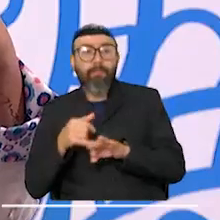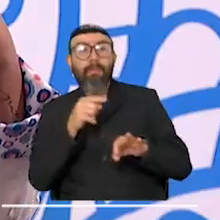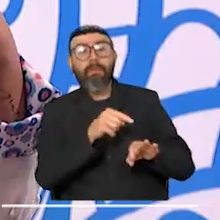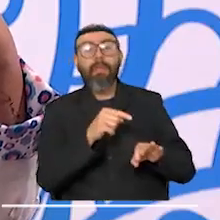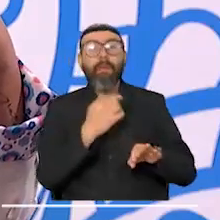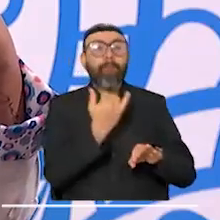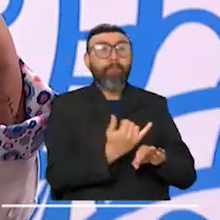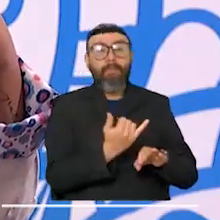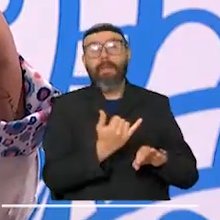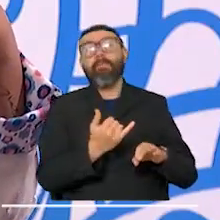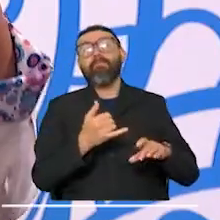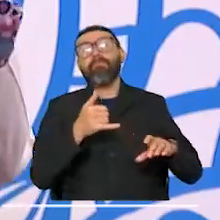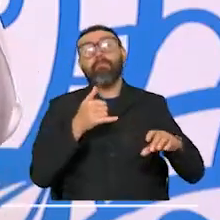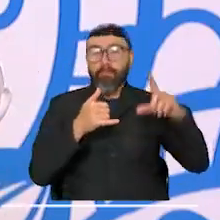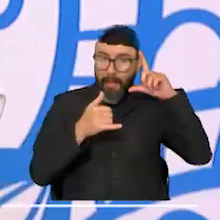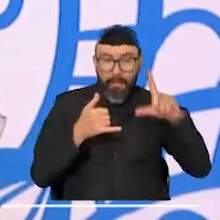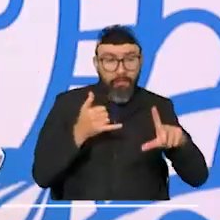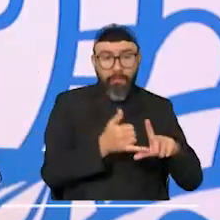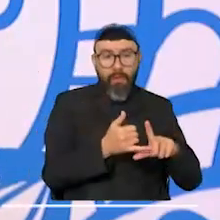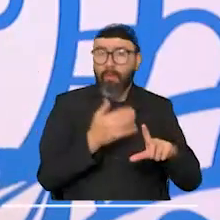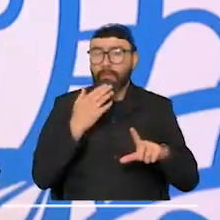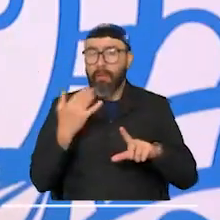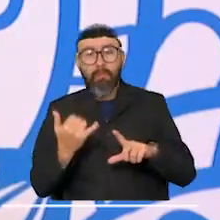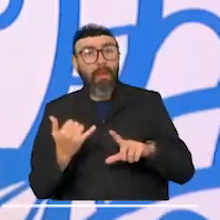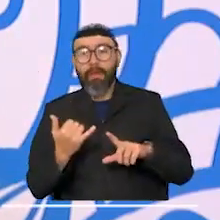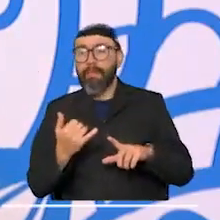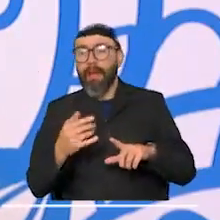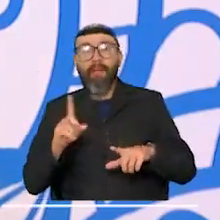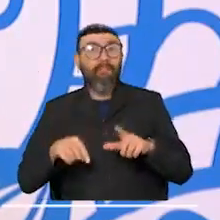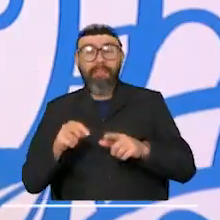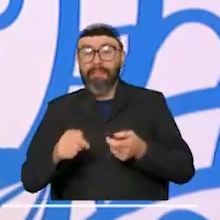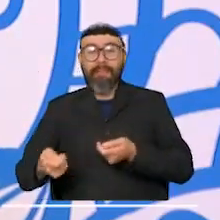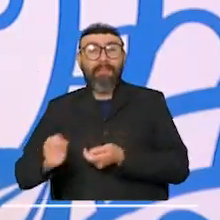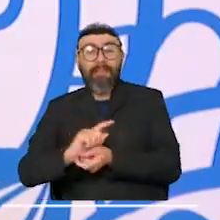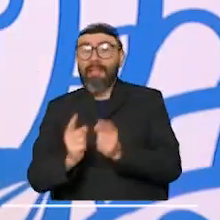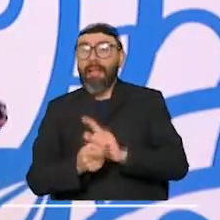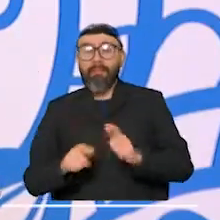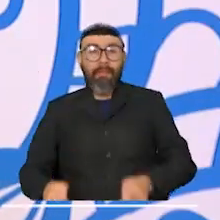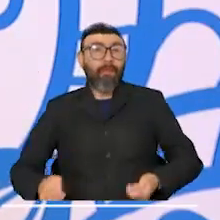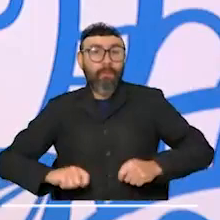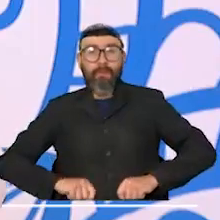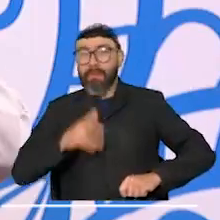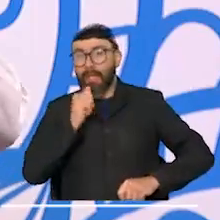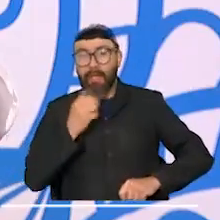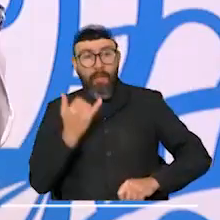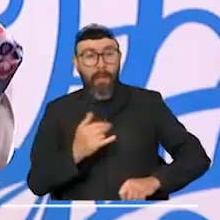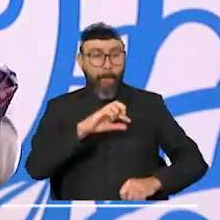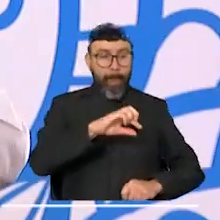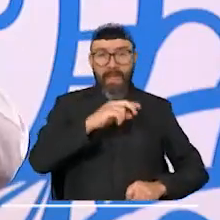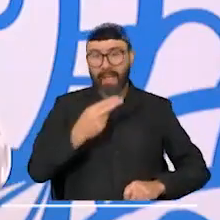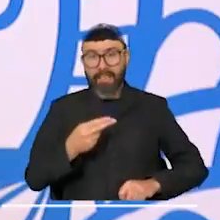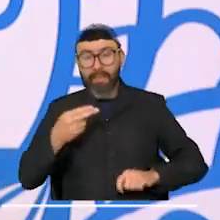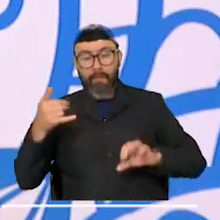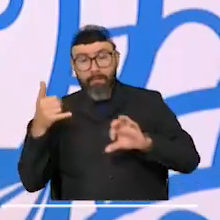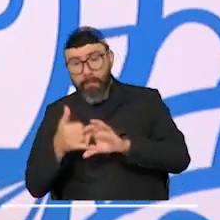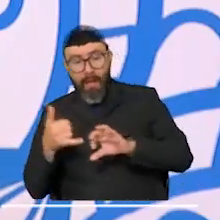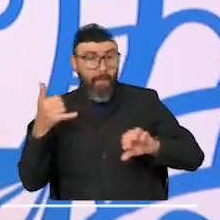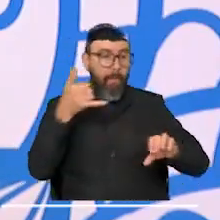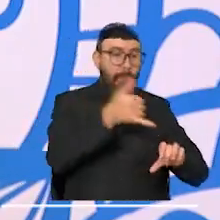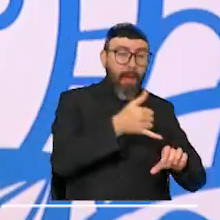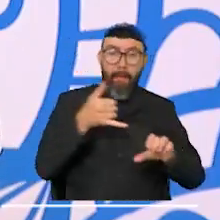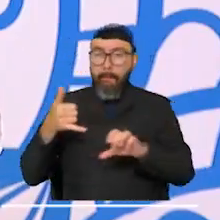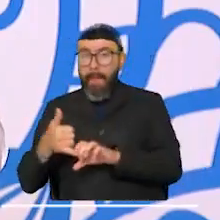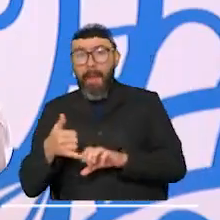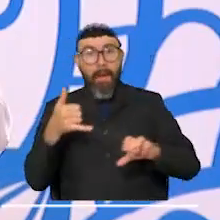se cambian el condón o no utilizan condón y luego se van a tener relaciones vaginales y como cambia el pH vaginal se meten esas bacterias y se